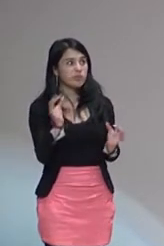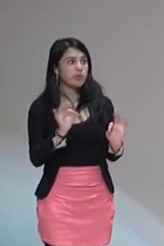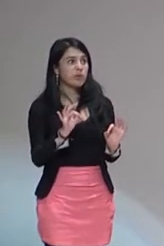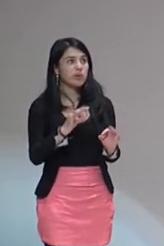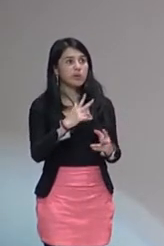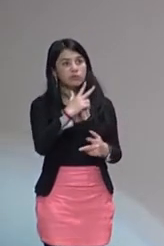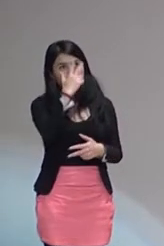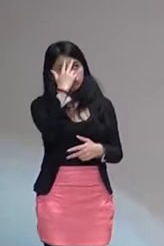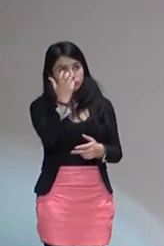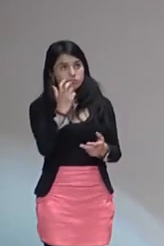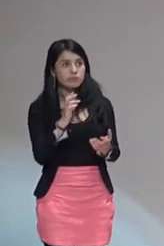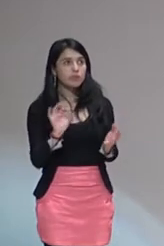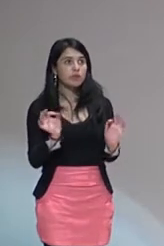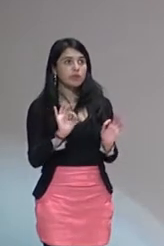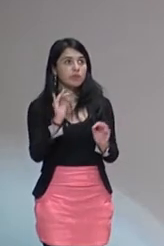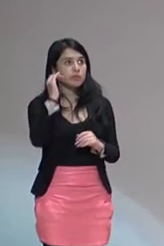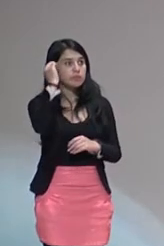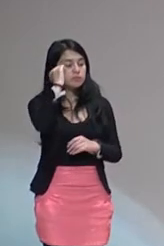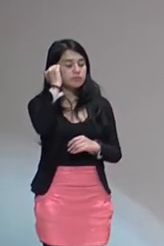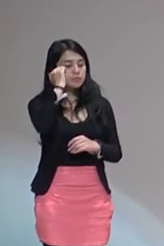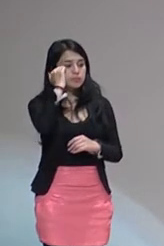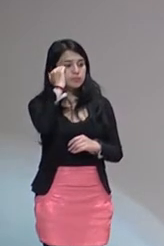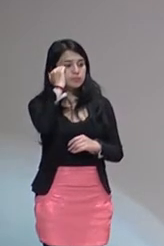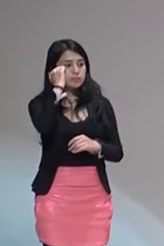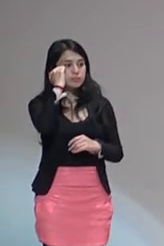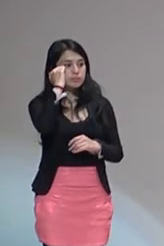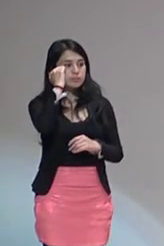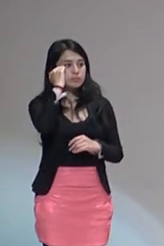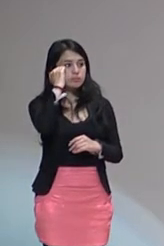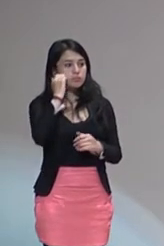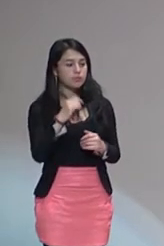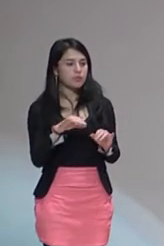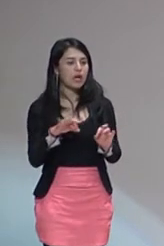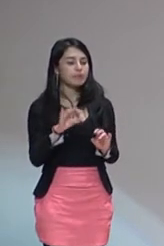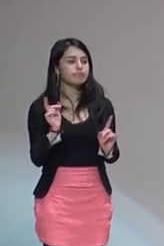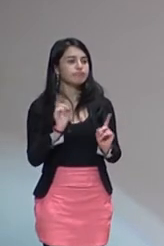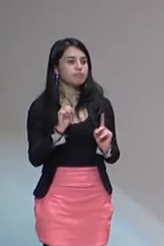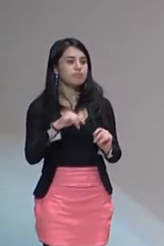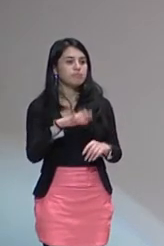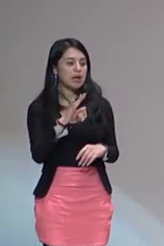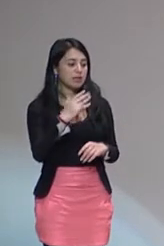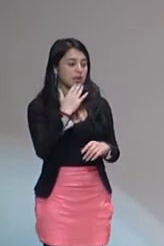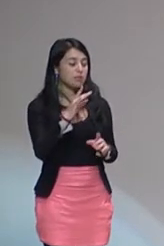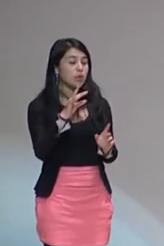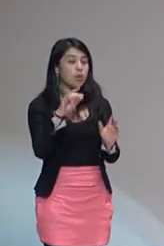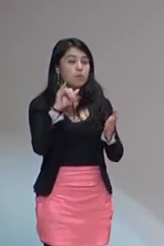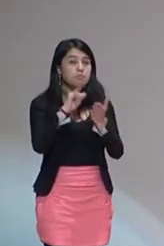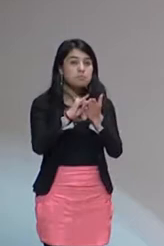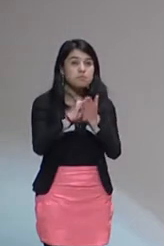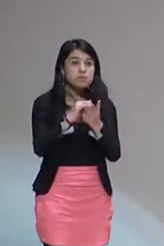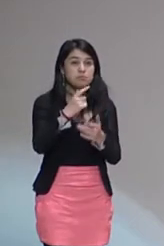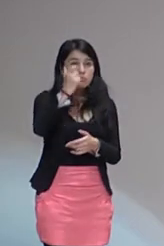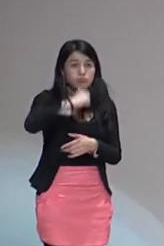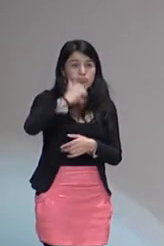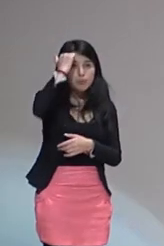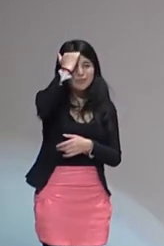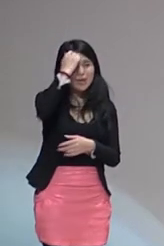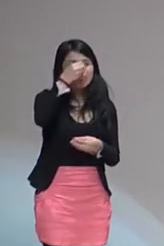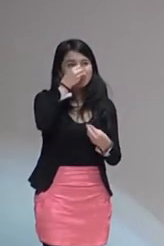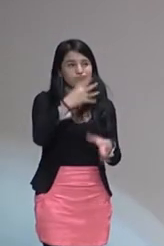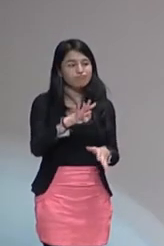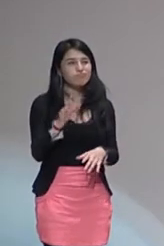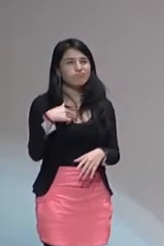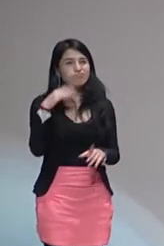oprimidos, maestros que le perdimos el sentido a nuestra existencia,